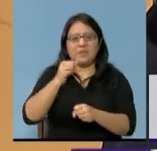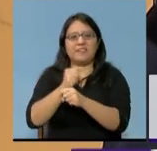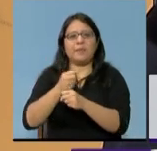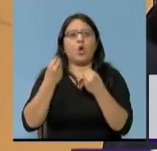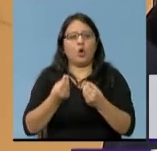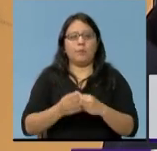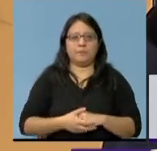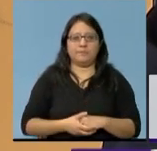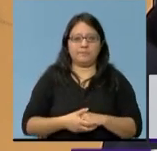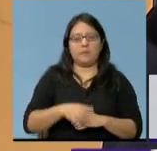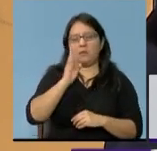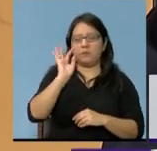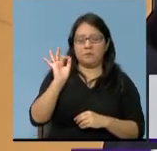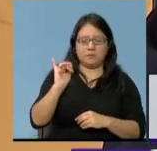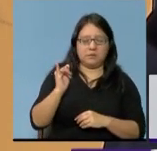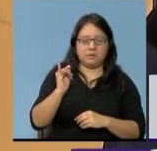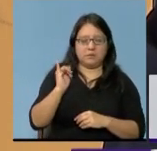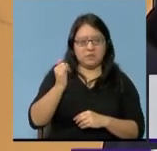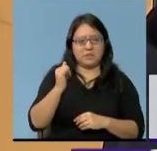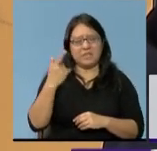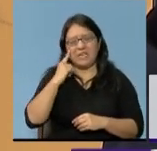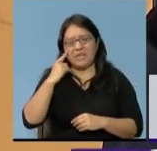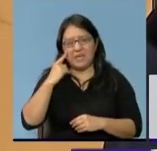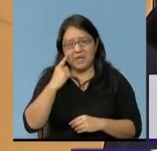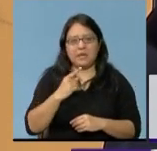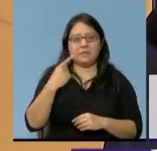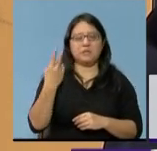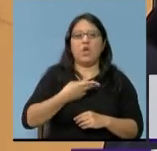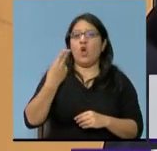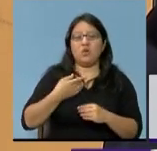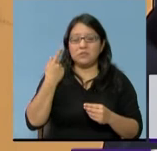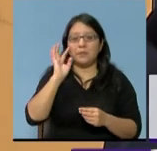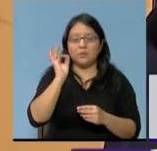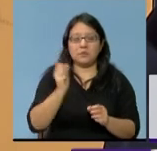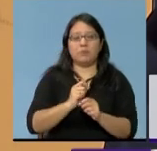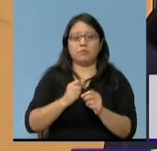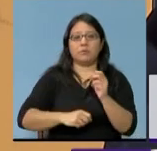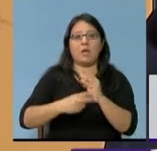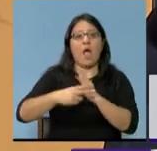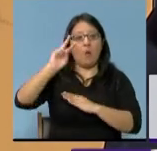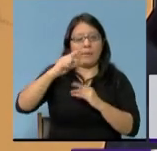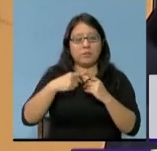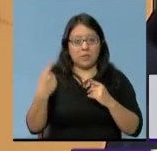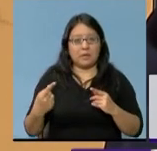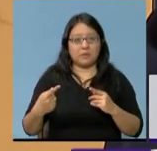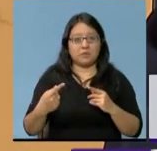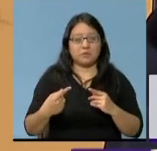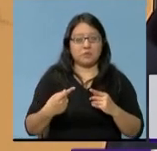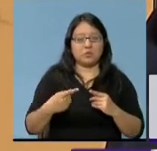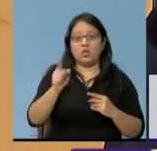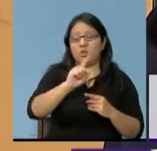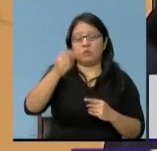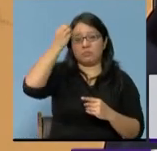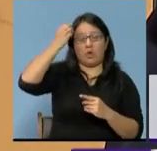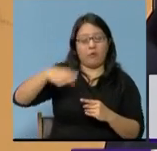es grave también pasa a influir también en la estructura de costos porque no nos olvidemos que para partir de